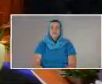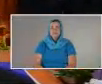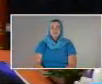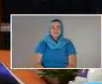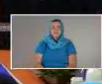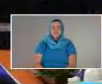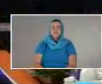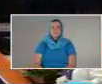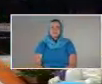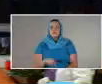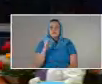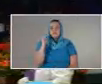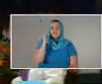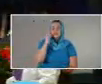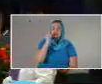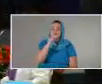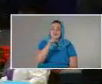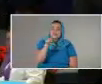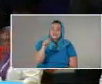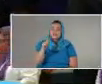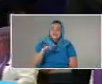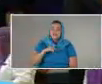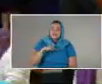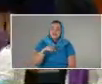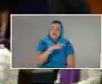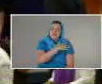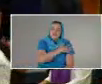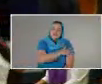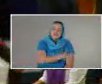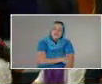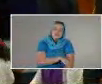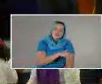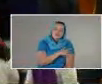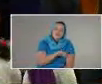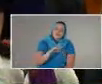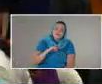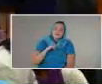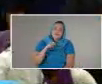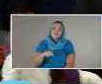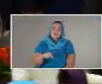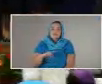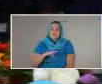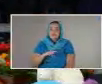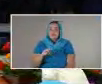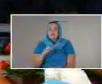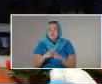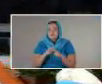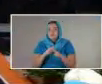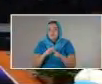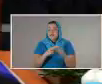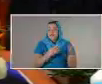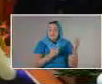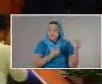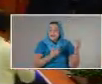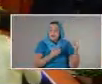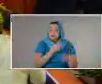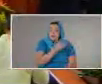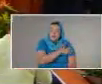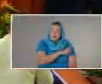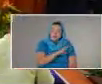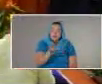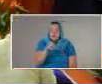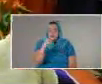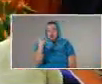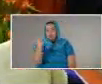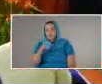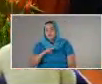Y aquellos que hemos sido consolados, estamos siendo llamados a consolar a otros que están enfrentando un